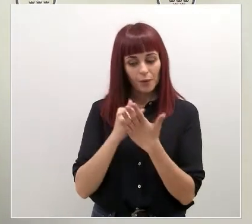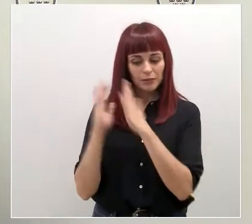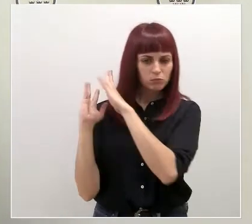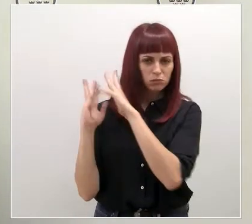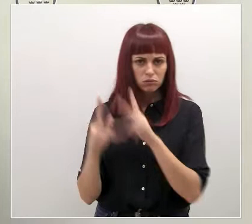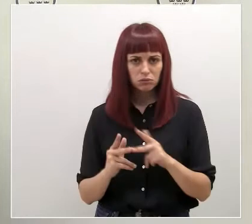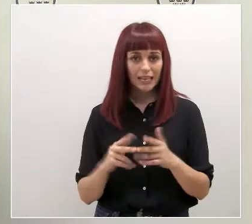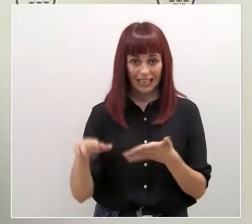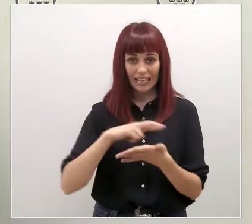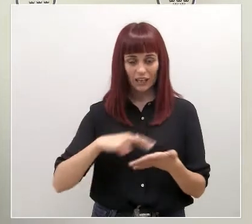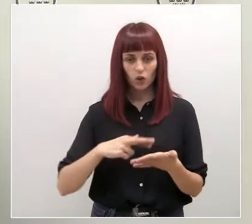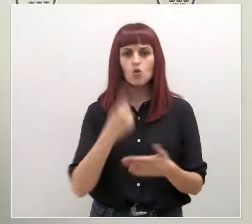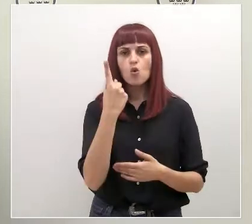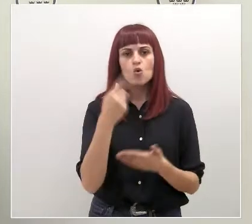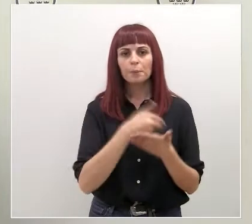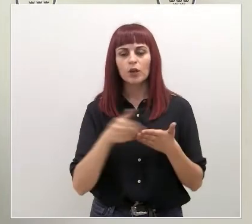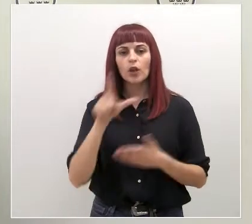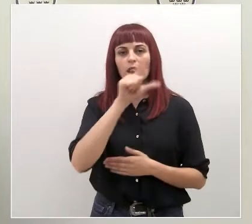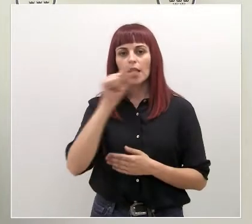realizadas en la región ascendía a